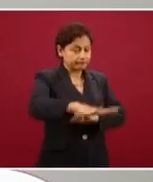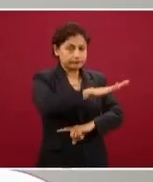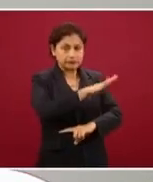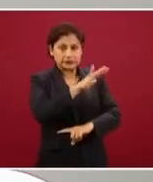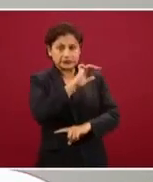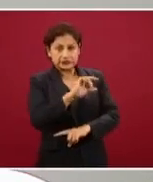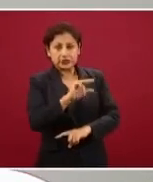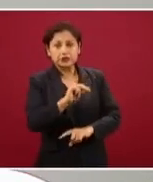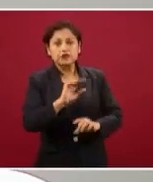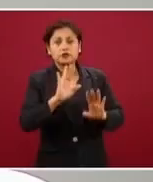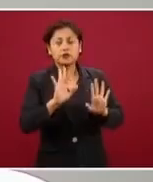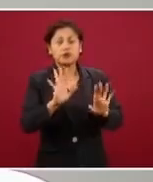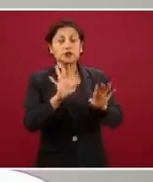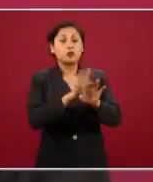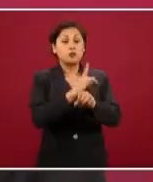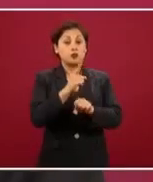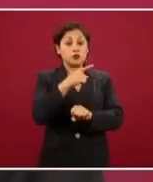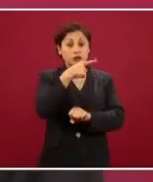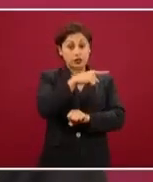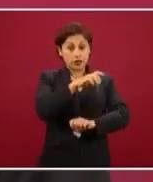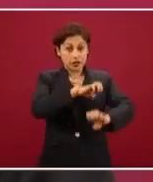porque la empresa sostiene que